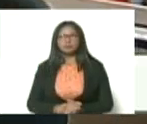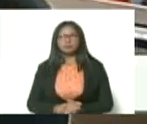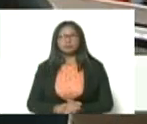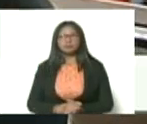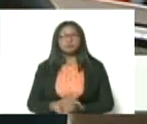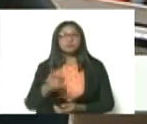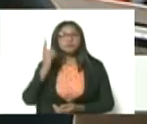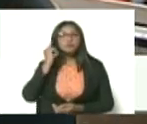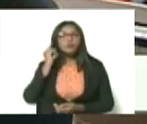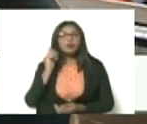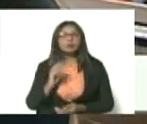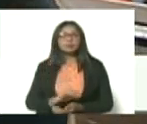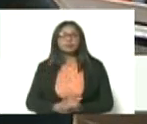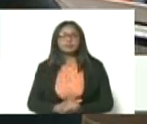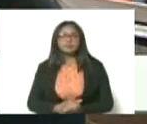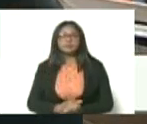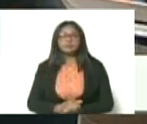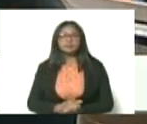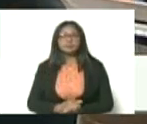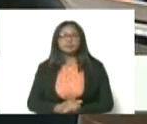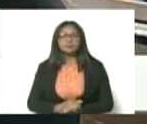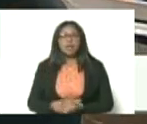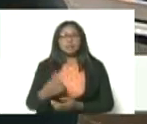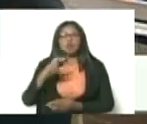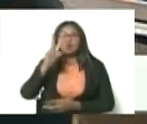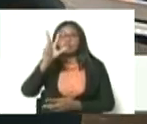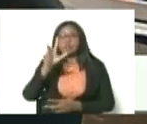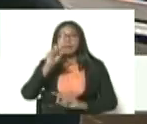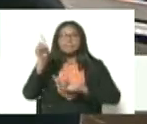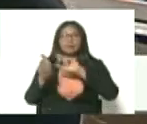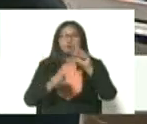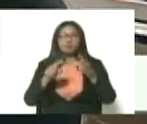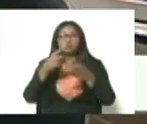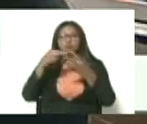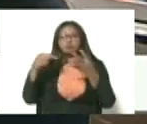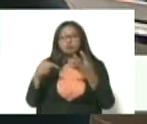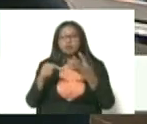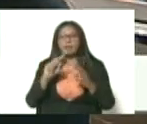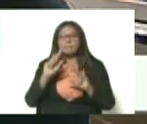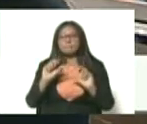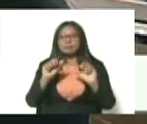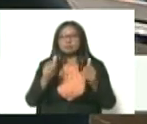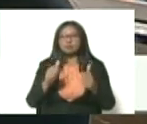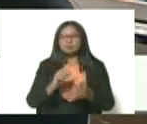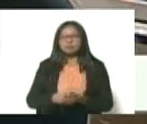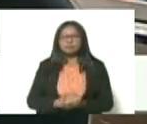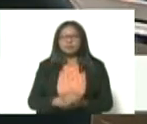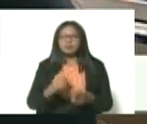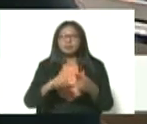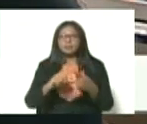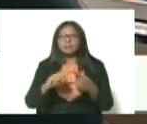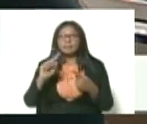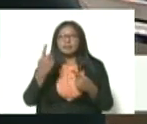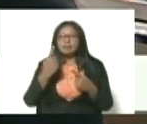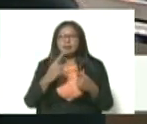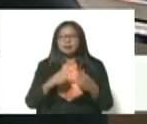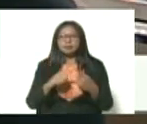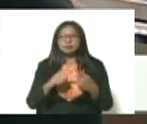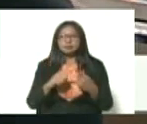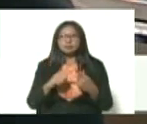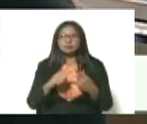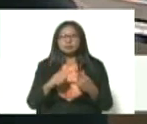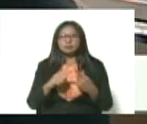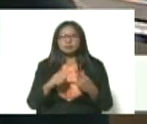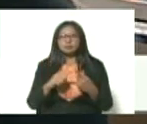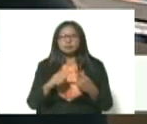Buenas tardes. Tengo tres preguntas con respecto a varias cosas que comentó desde el principio. La primera, con